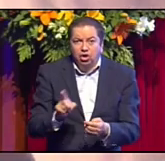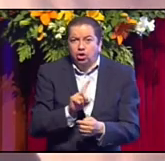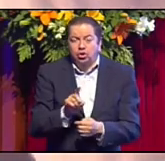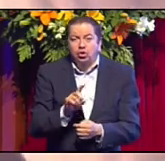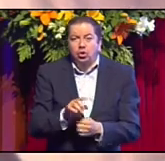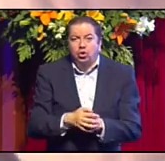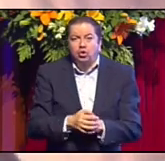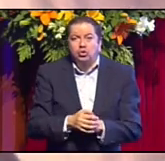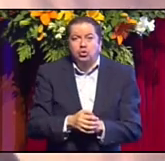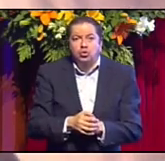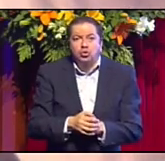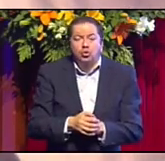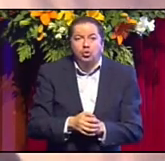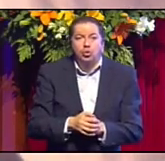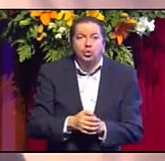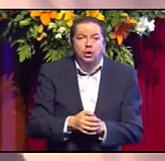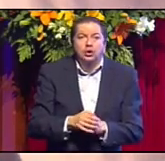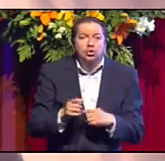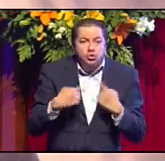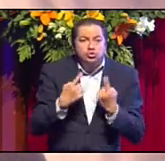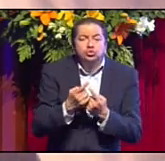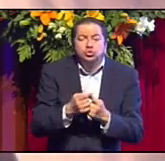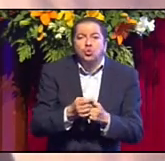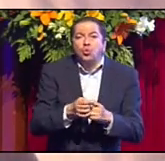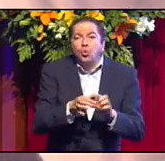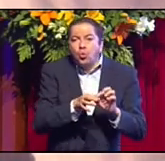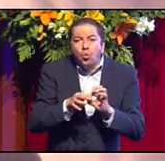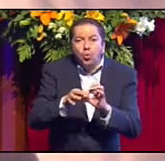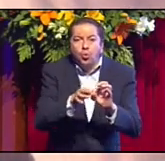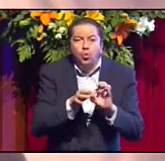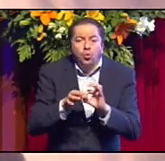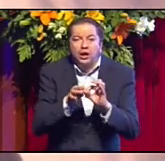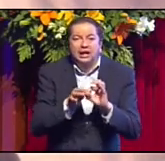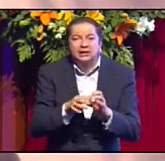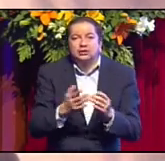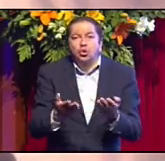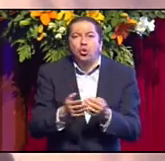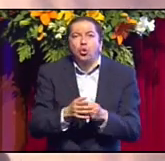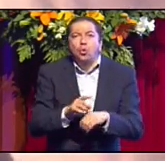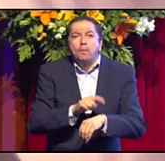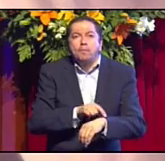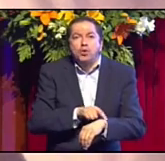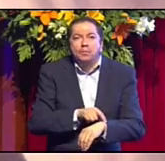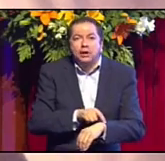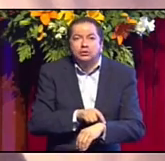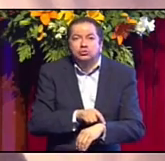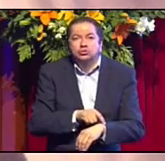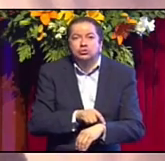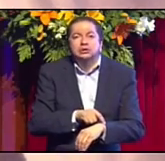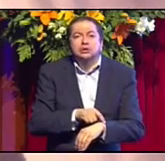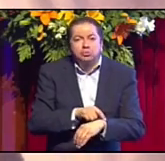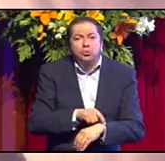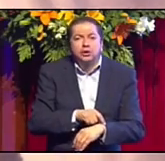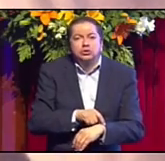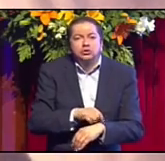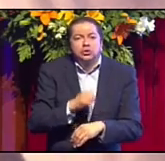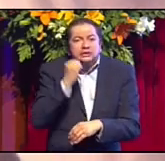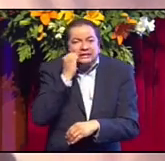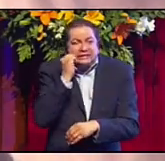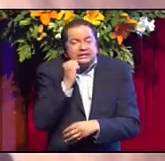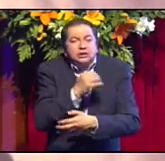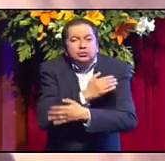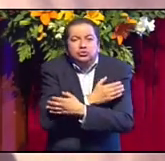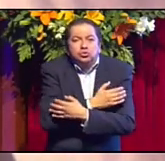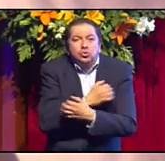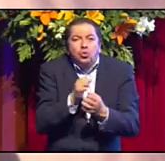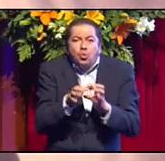chicle, no crean que estoy hablando de otro pasaje, estoy hablando de un momento más fraterno, estoy hablando de